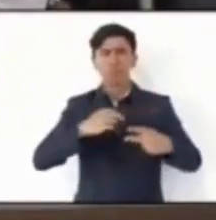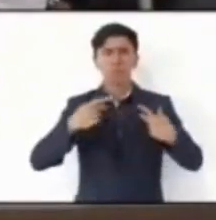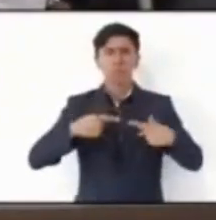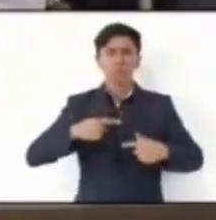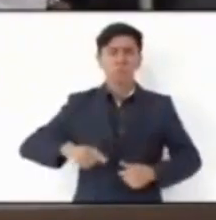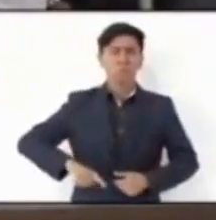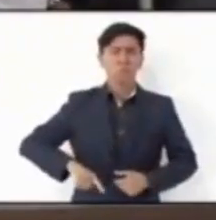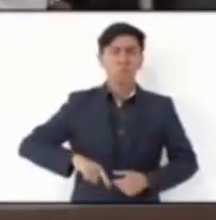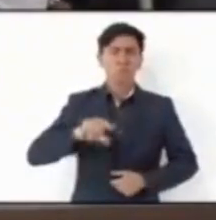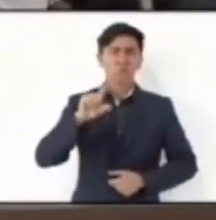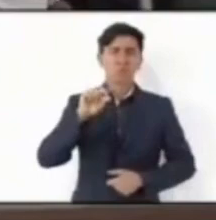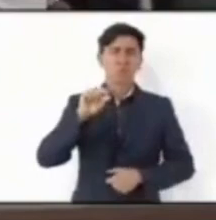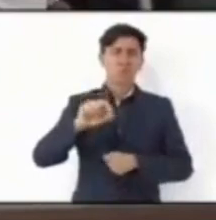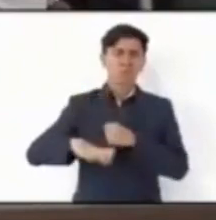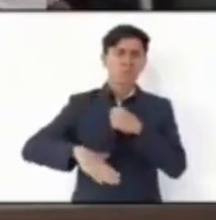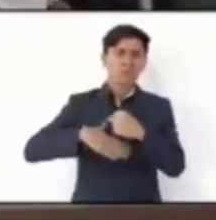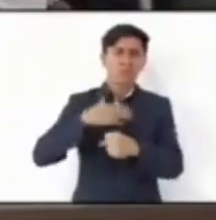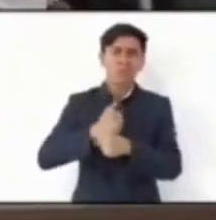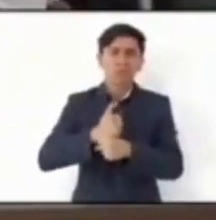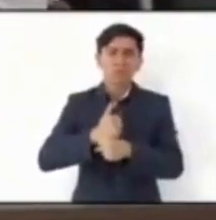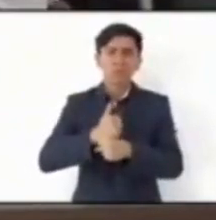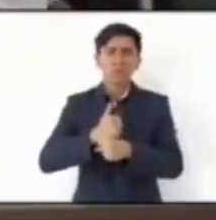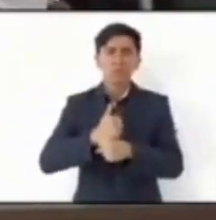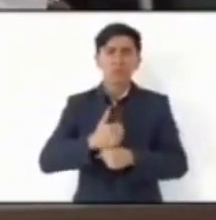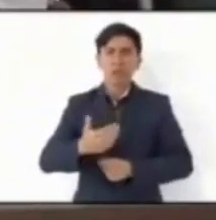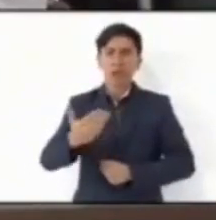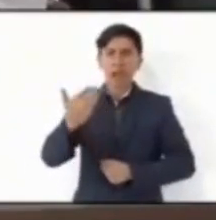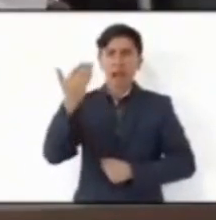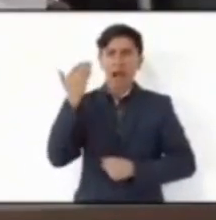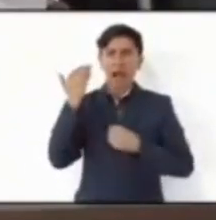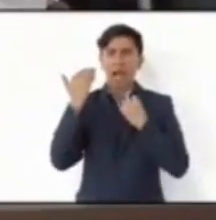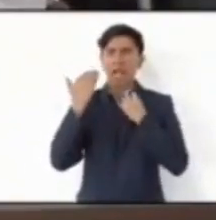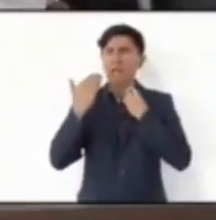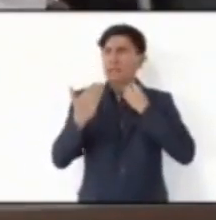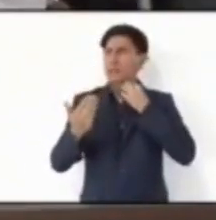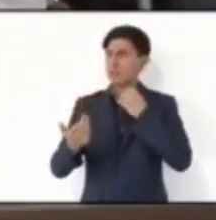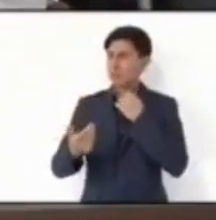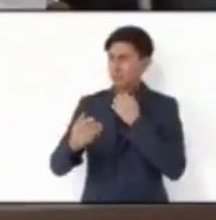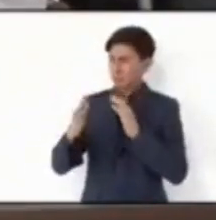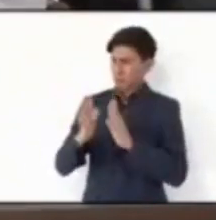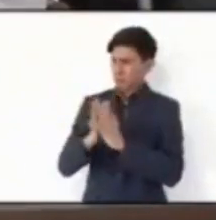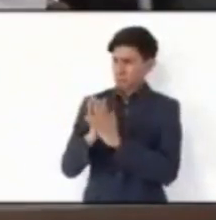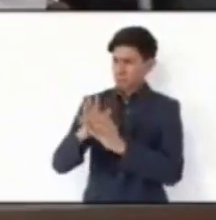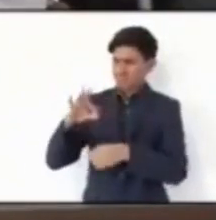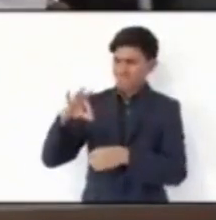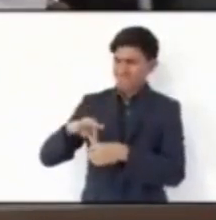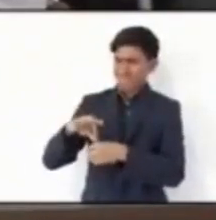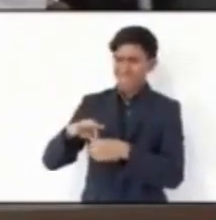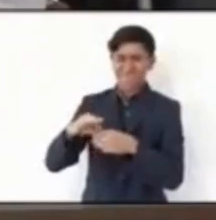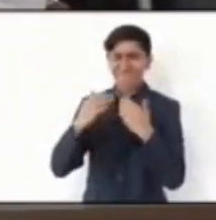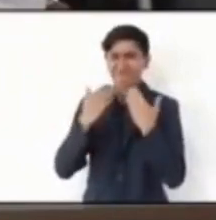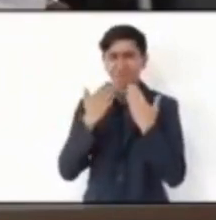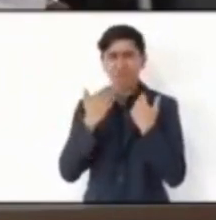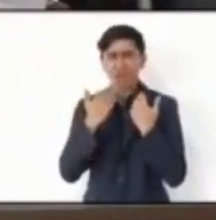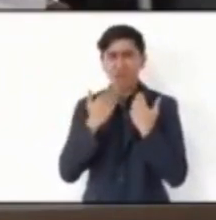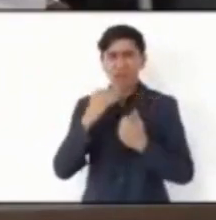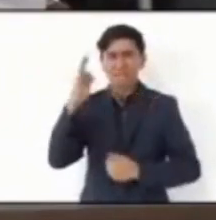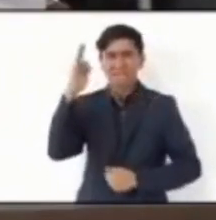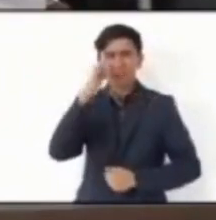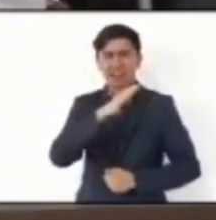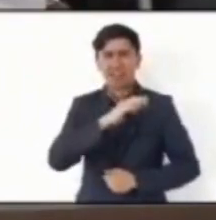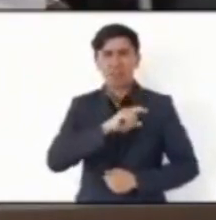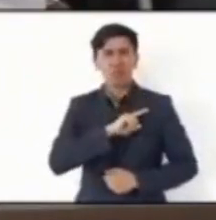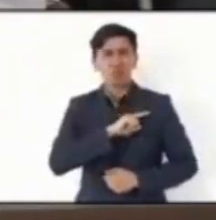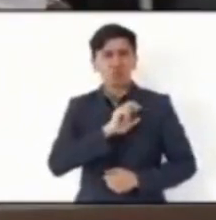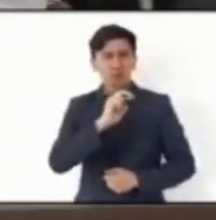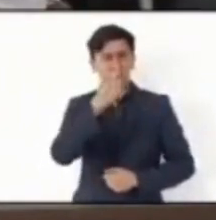años, que en su momento las garantías democráticas eran prácticamente nulas. Solo hay que recordar